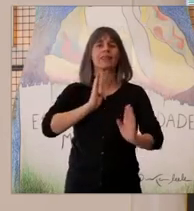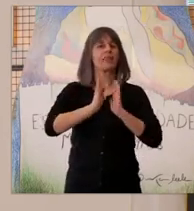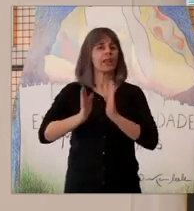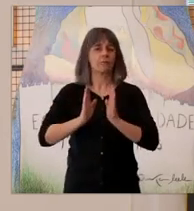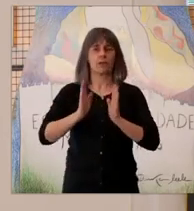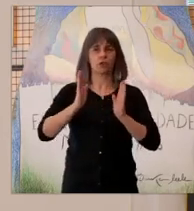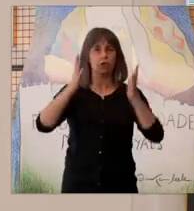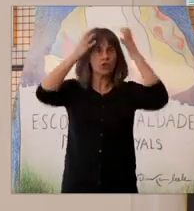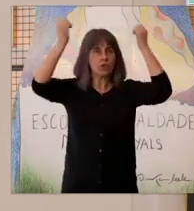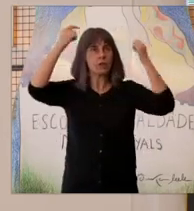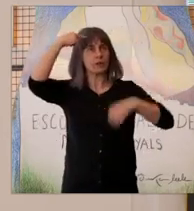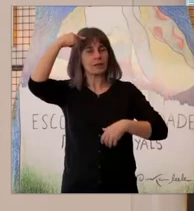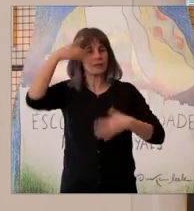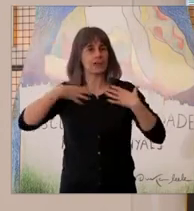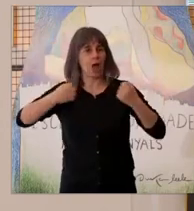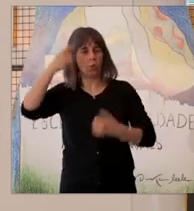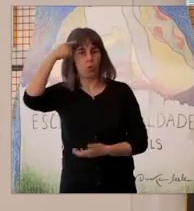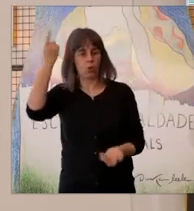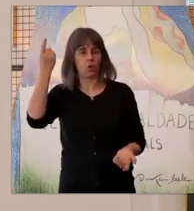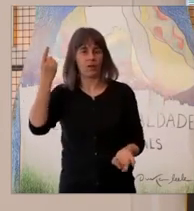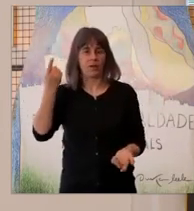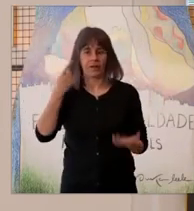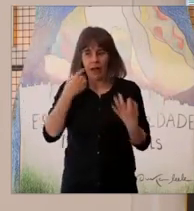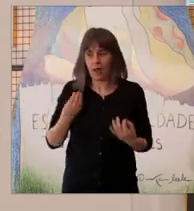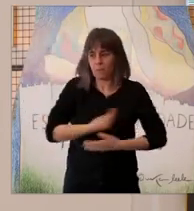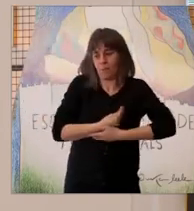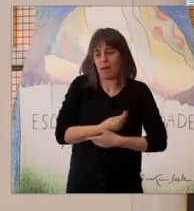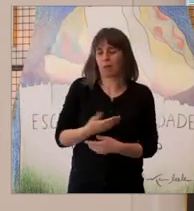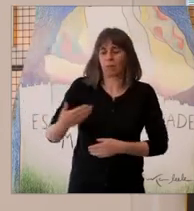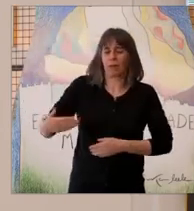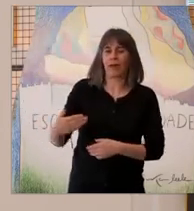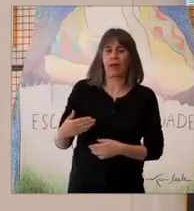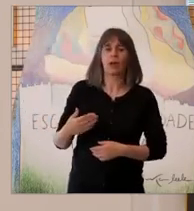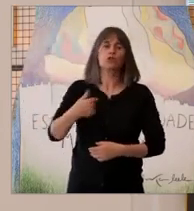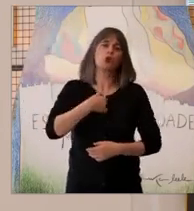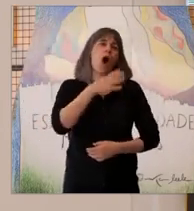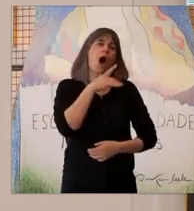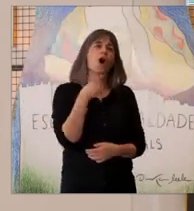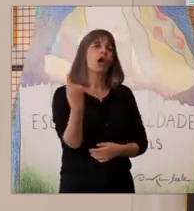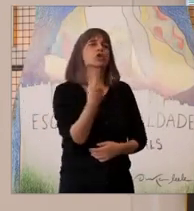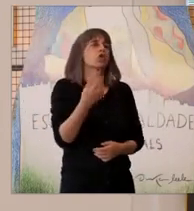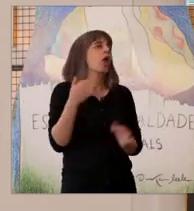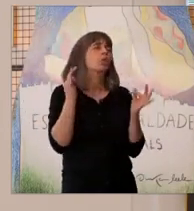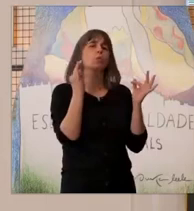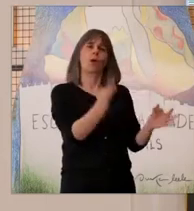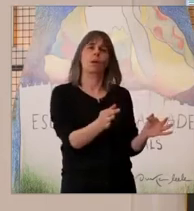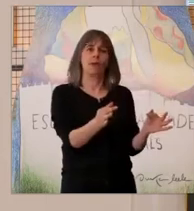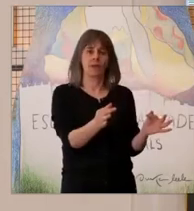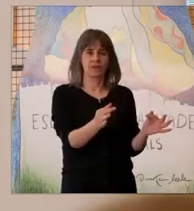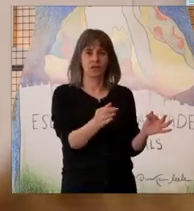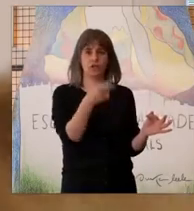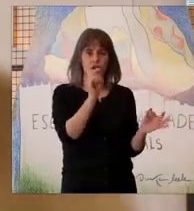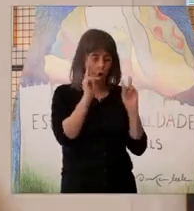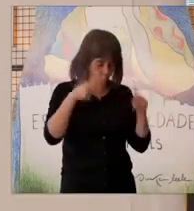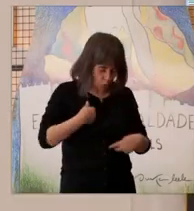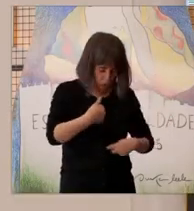convertir a un evento No volveré a estar sola Bueno o sea solo pensar en una misma en el